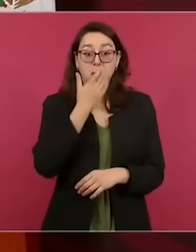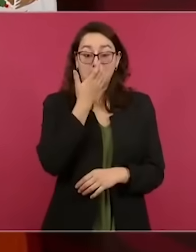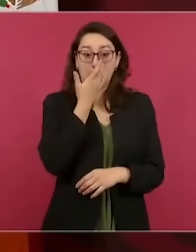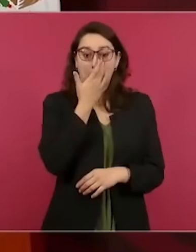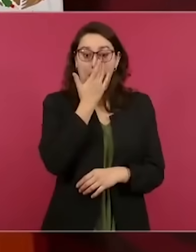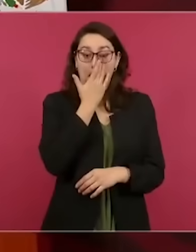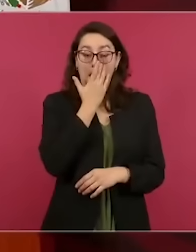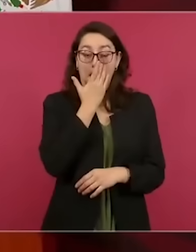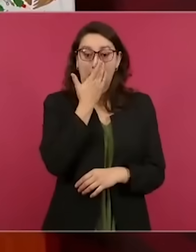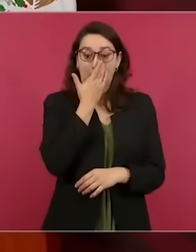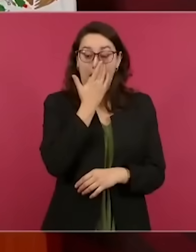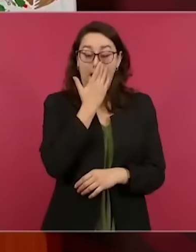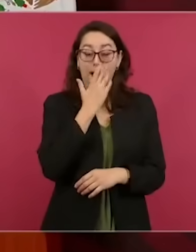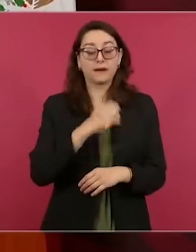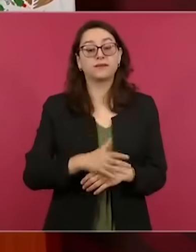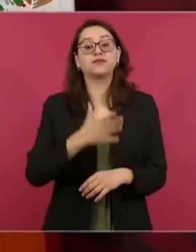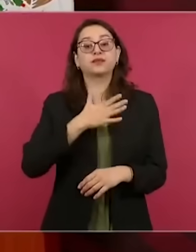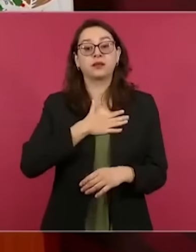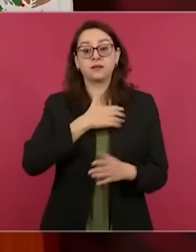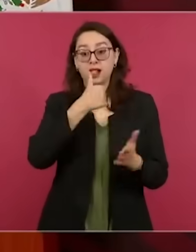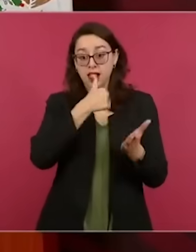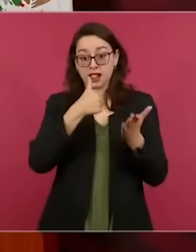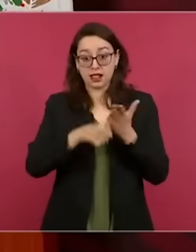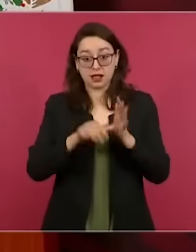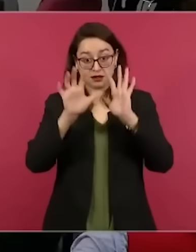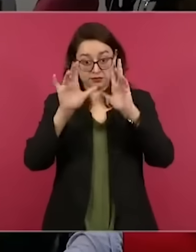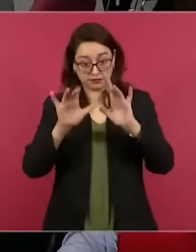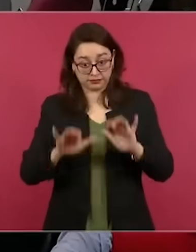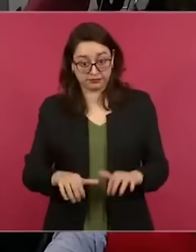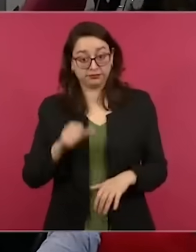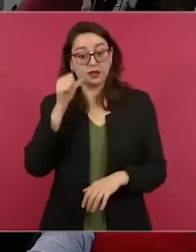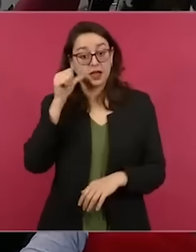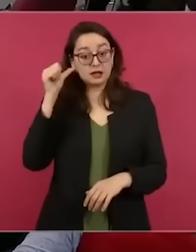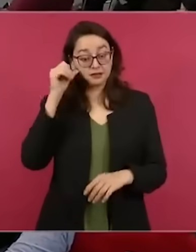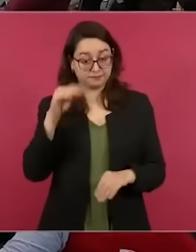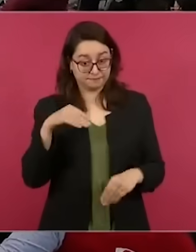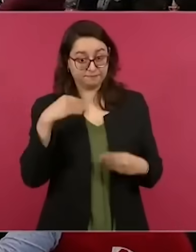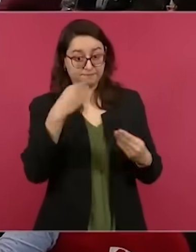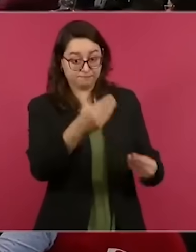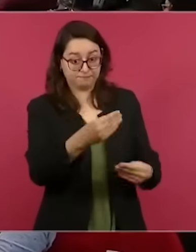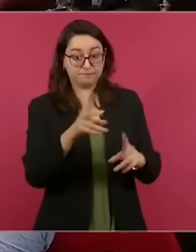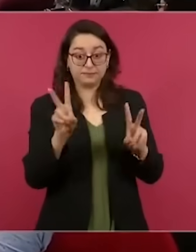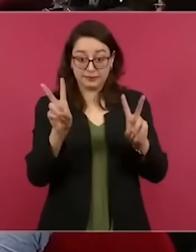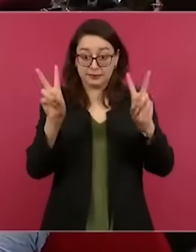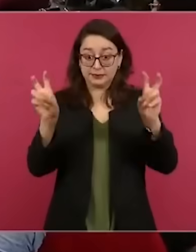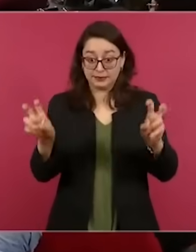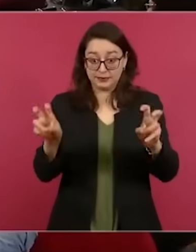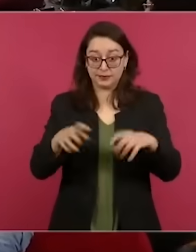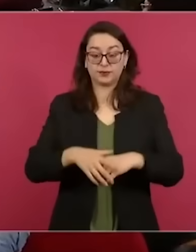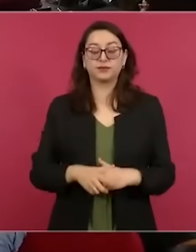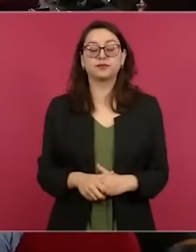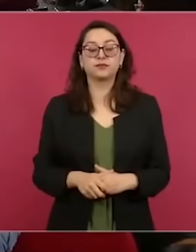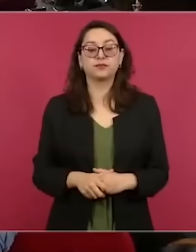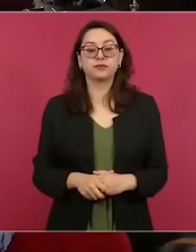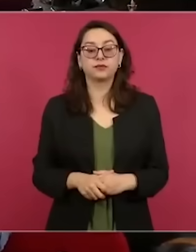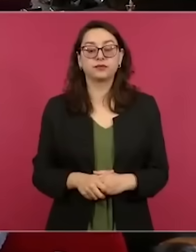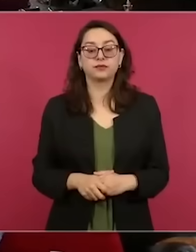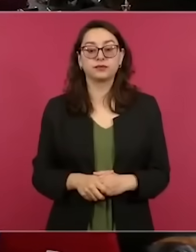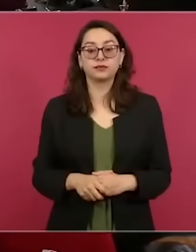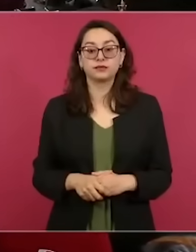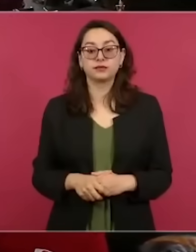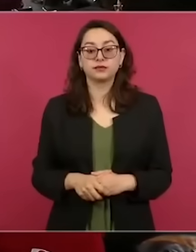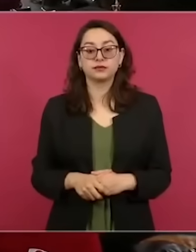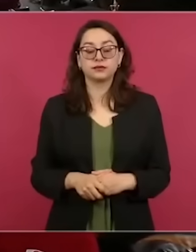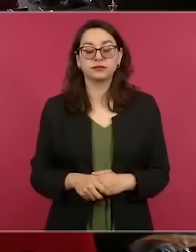Esta es la carta de ayer. Dice: de conformidad con la reunión que sostuvimos con